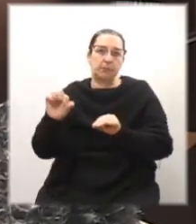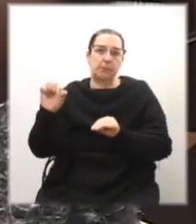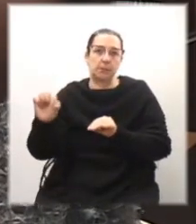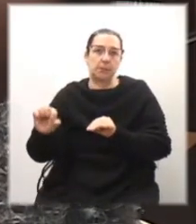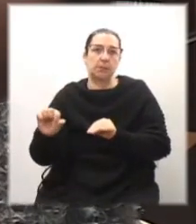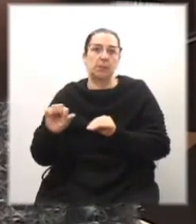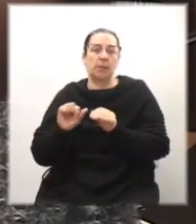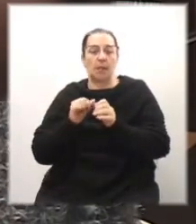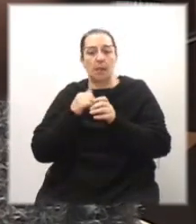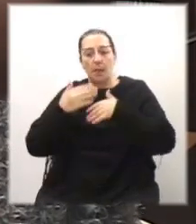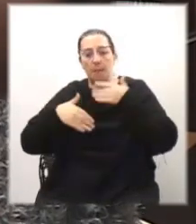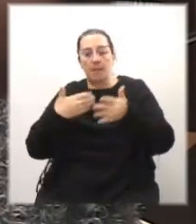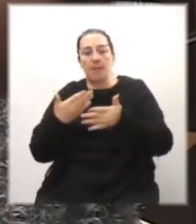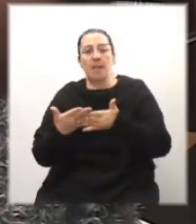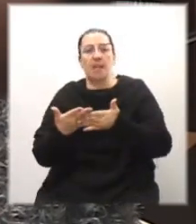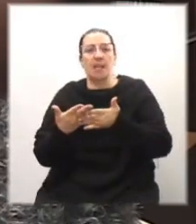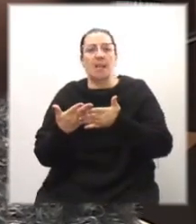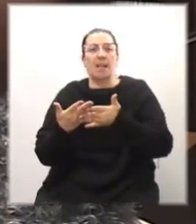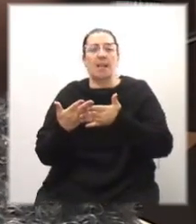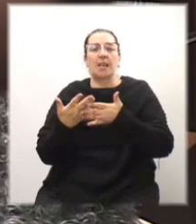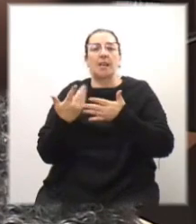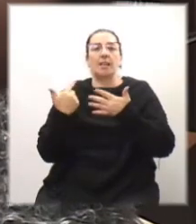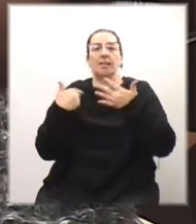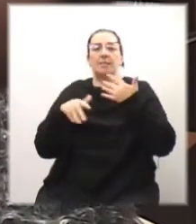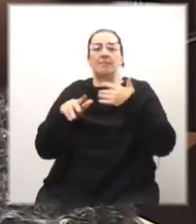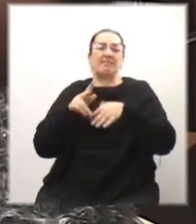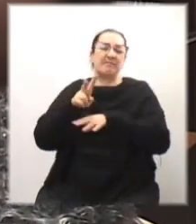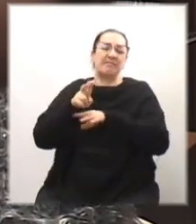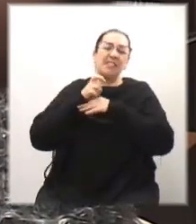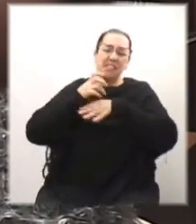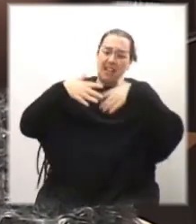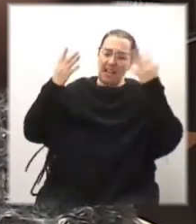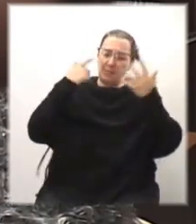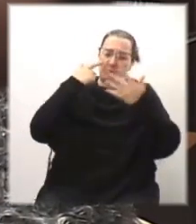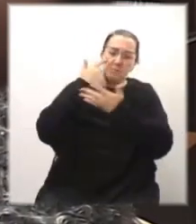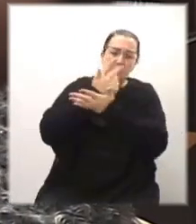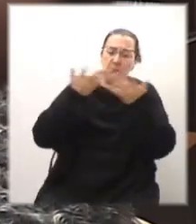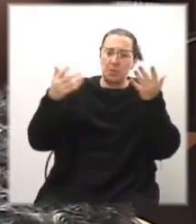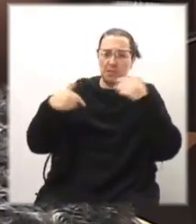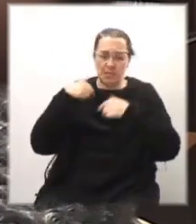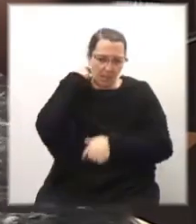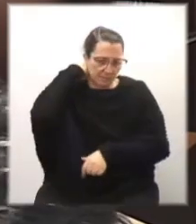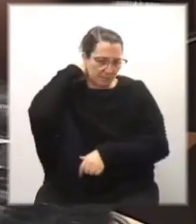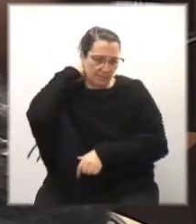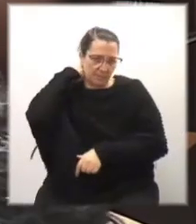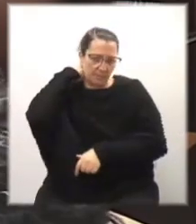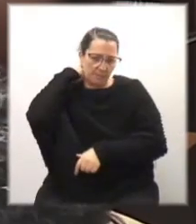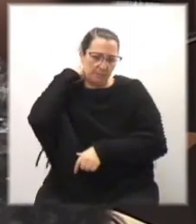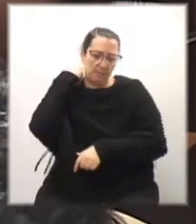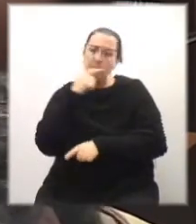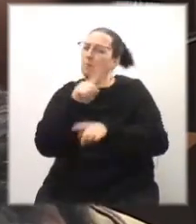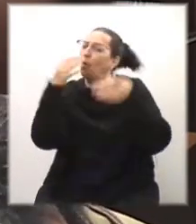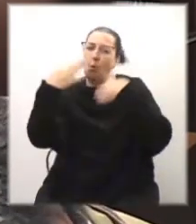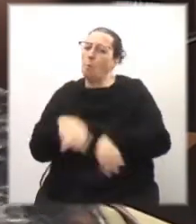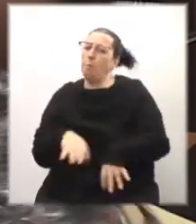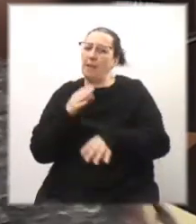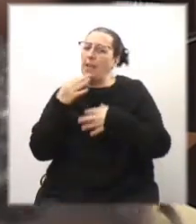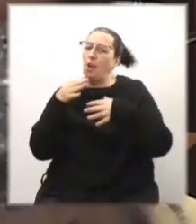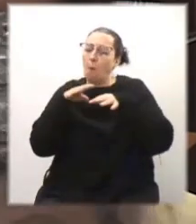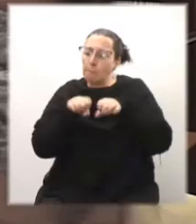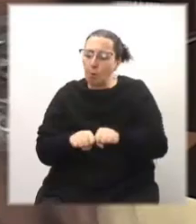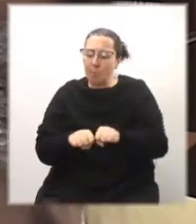gradual despliegue de un carnaval fiscal electoral, que no solo no cumple con el pasado compromiso de